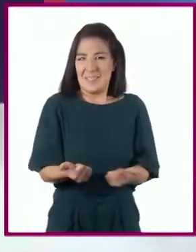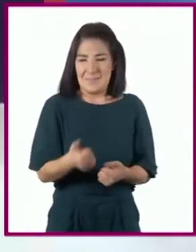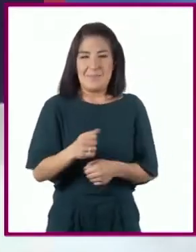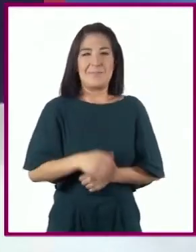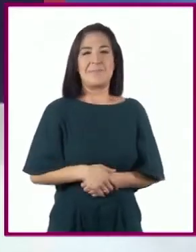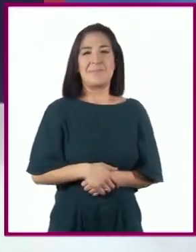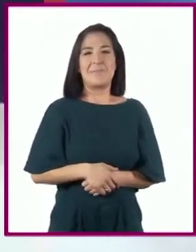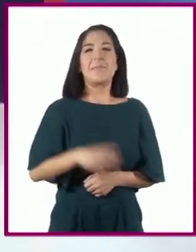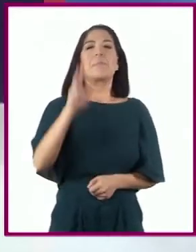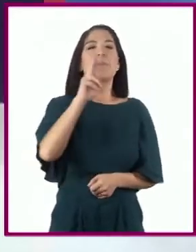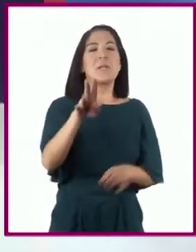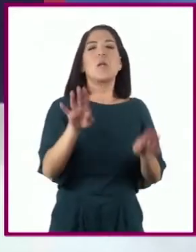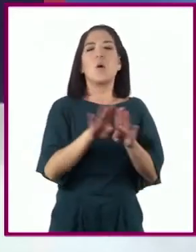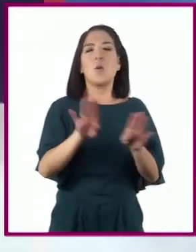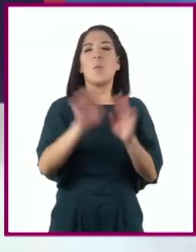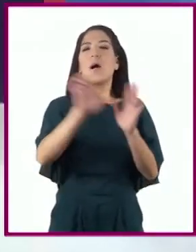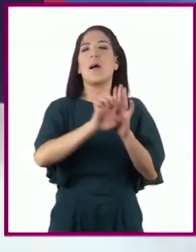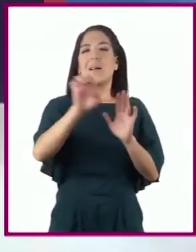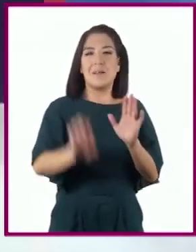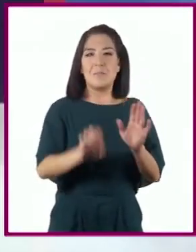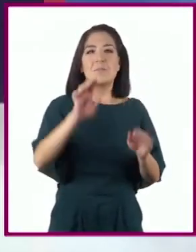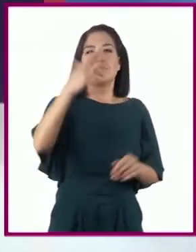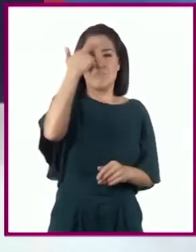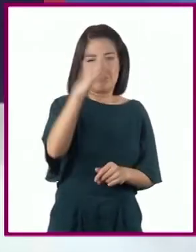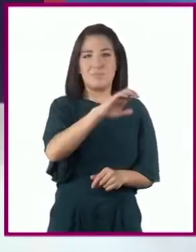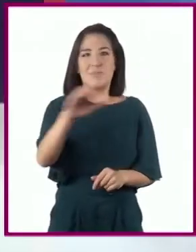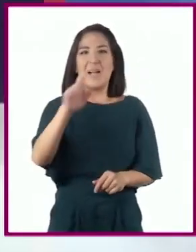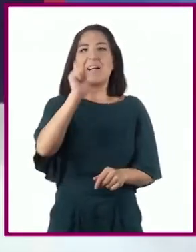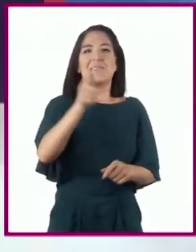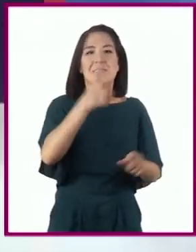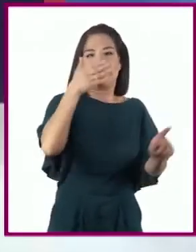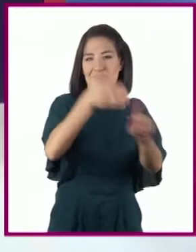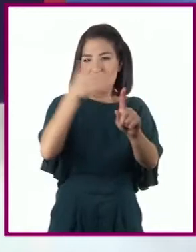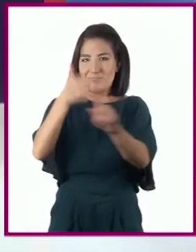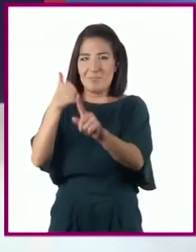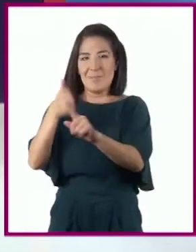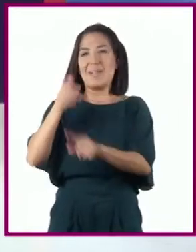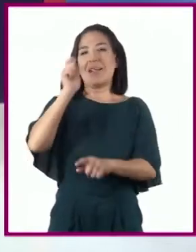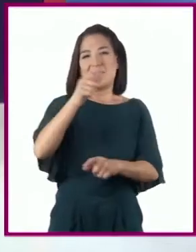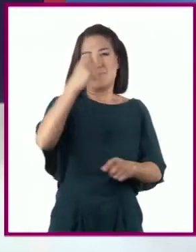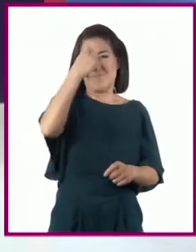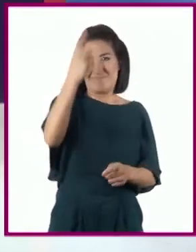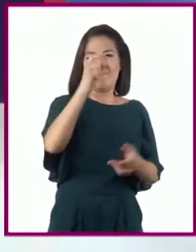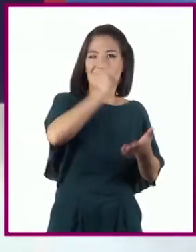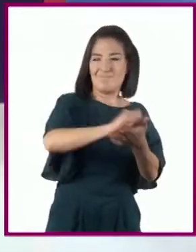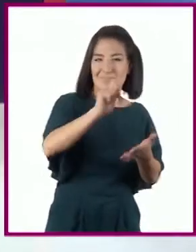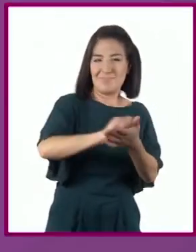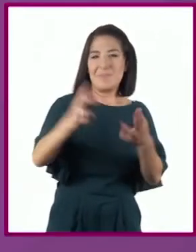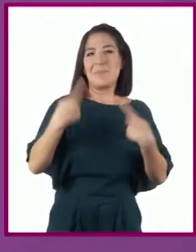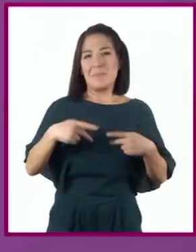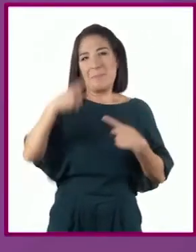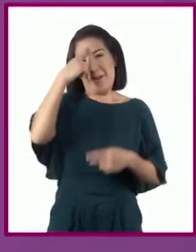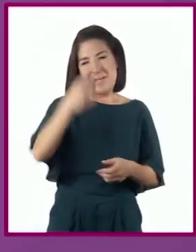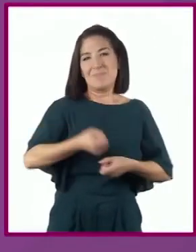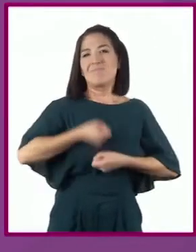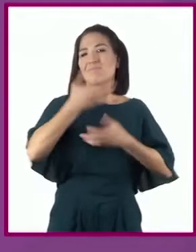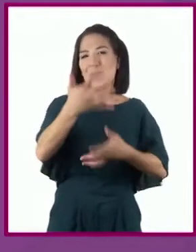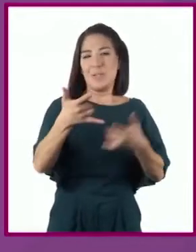Veamos algunos ejemplos donde podemos reconocer la perspectiva que los autores decidieron para contarnos la historia.